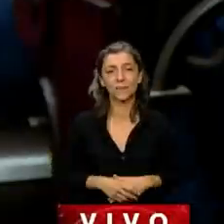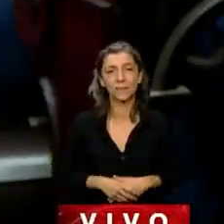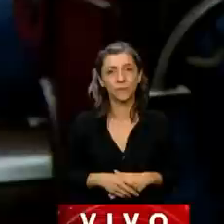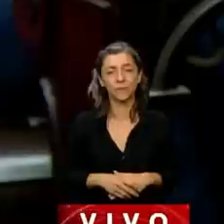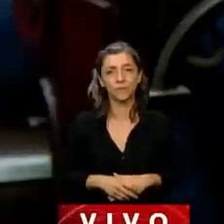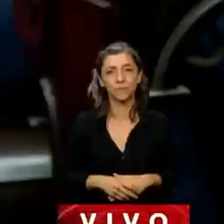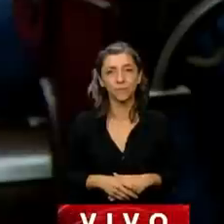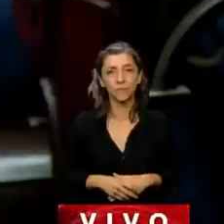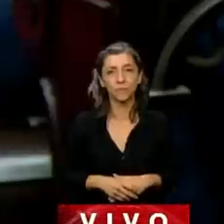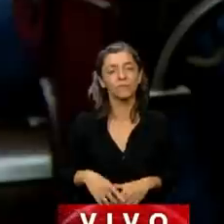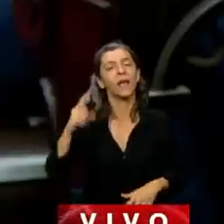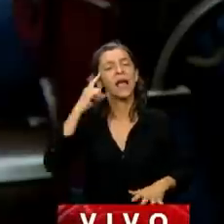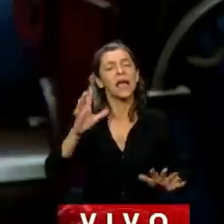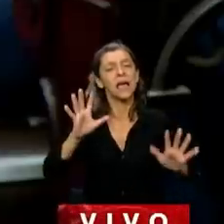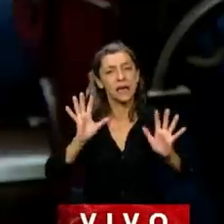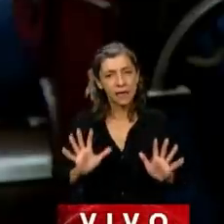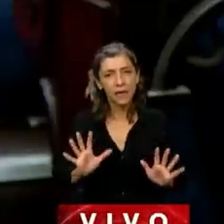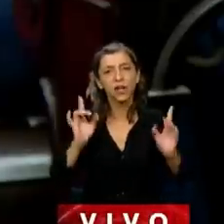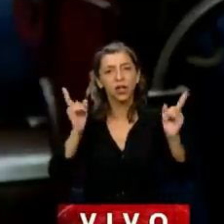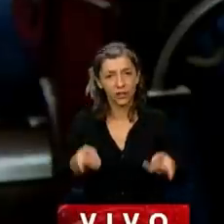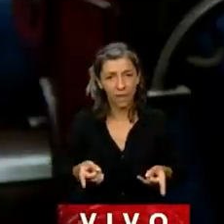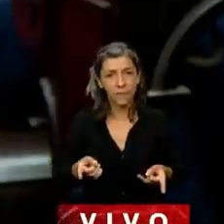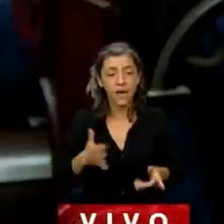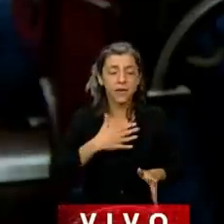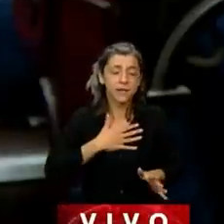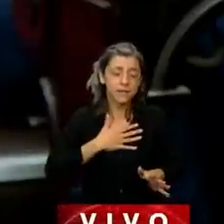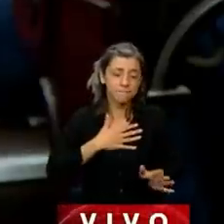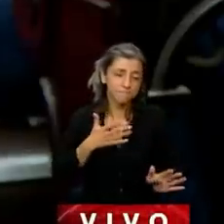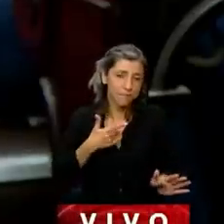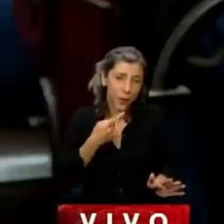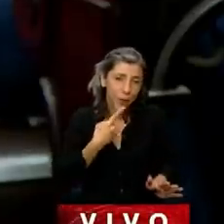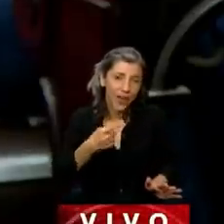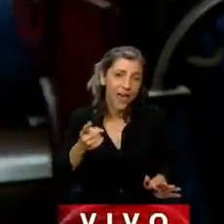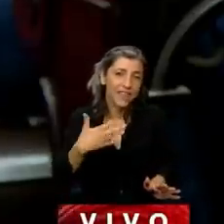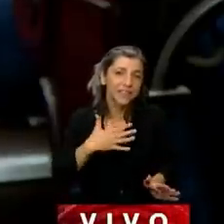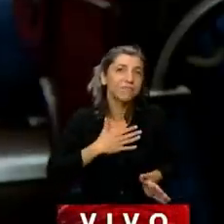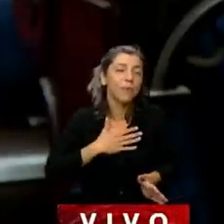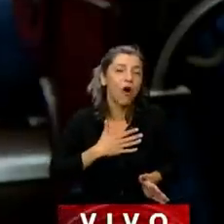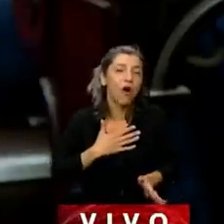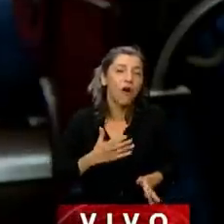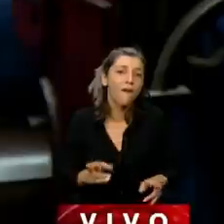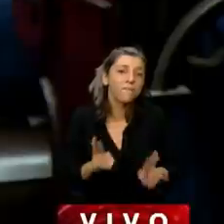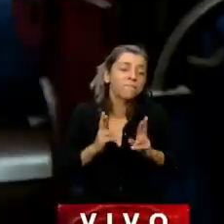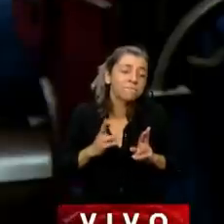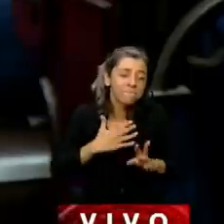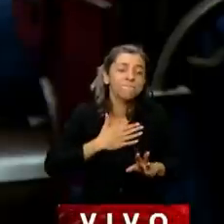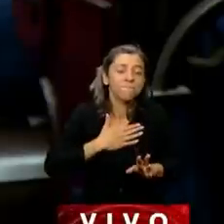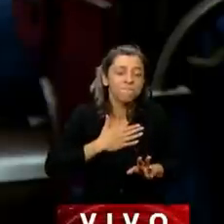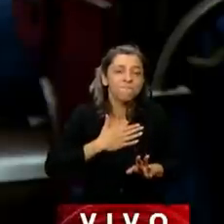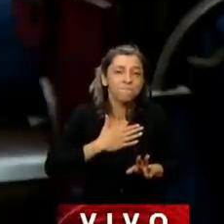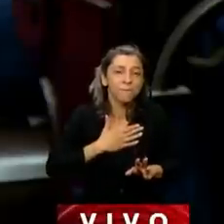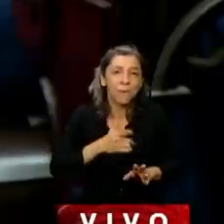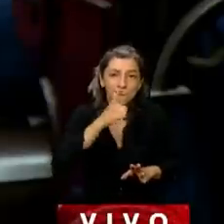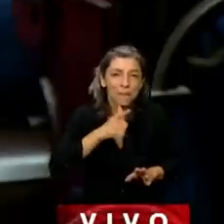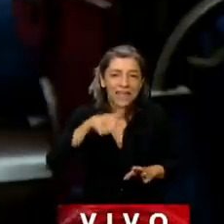Creo con esto que además, y esto es un deseo, creo que estamos abriendo